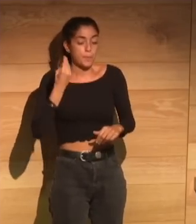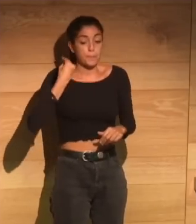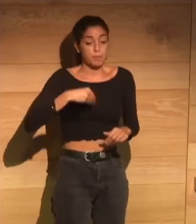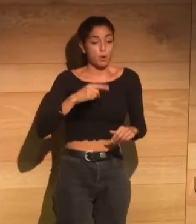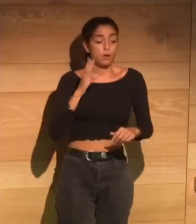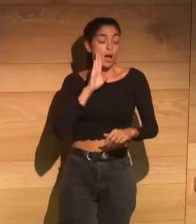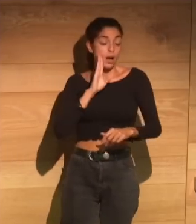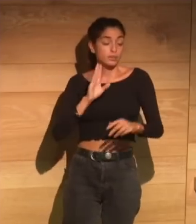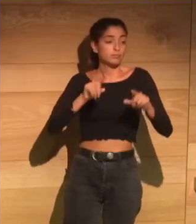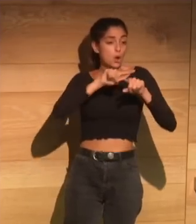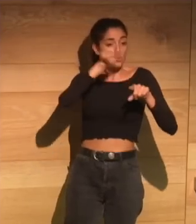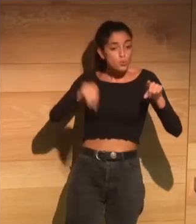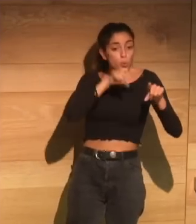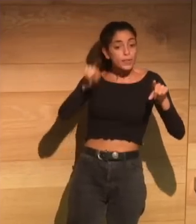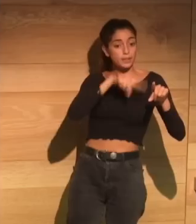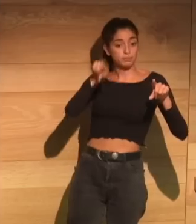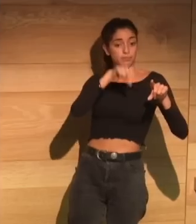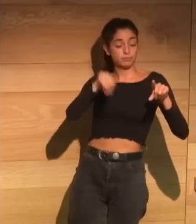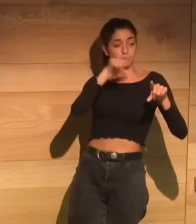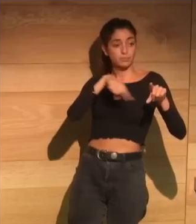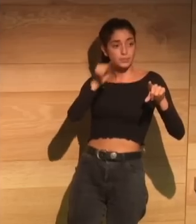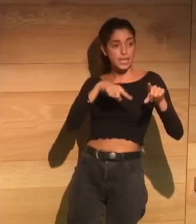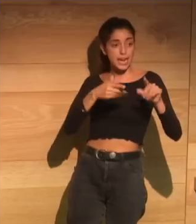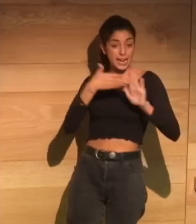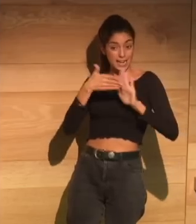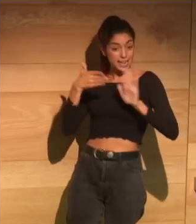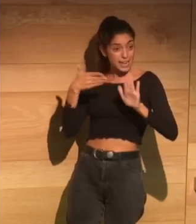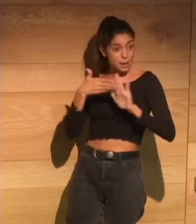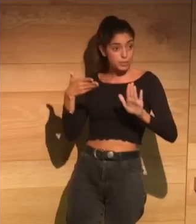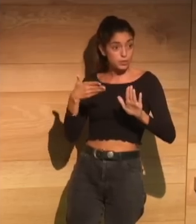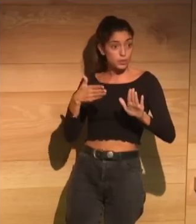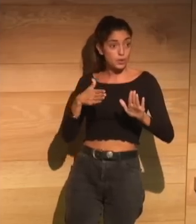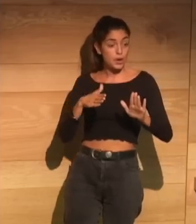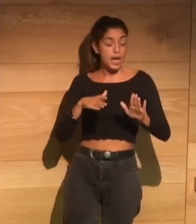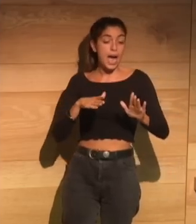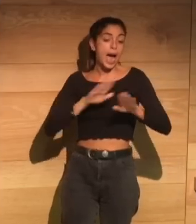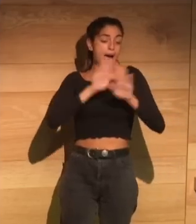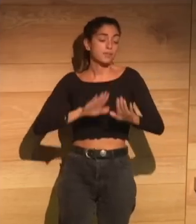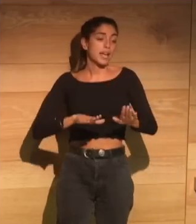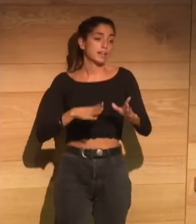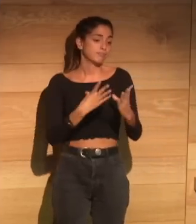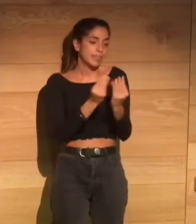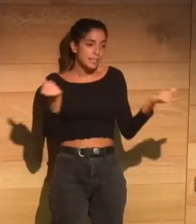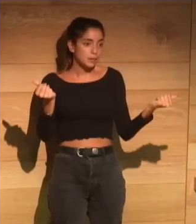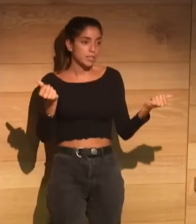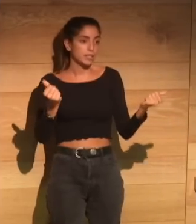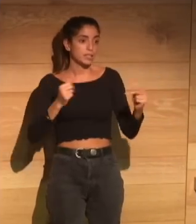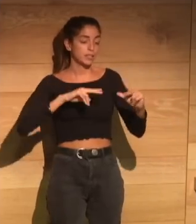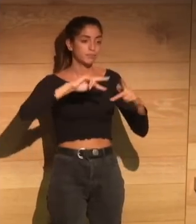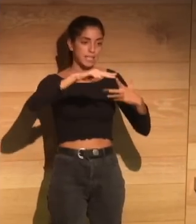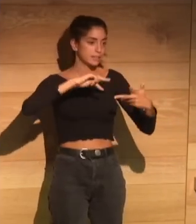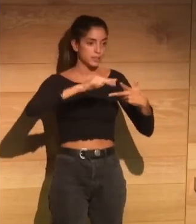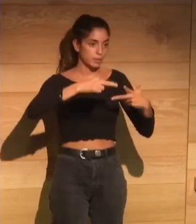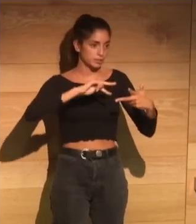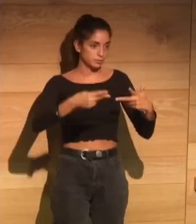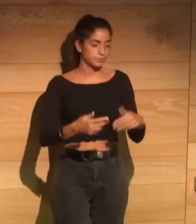carro. Efectivamente, si haces girar algo muy, muy rápido, llega un momento en que eso desaparece. Se mueve a tal velocidad que lo único que estás viendo